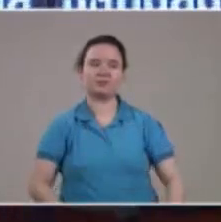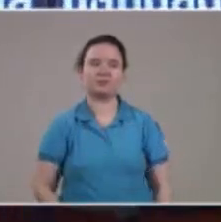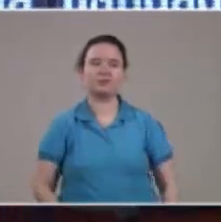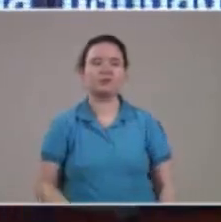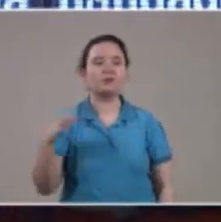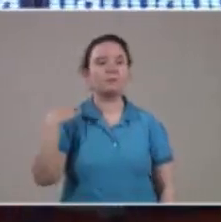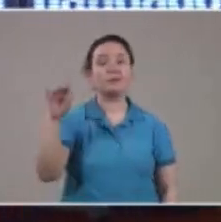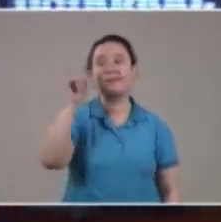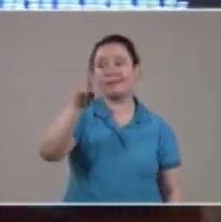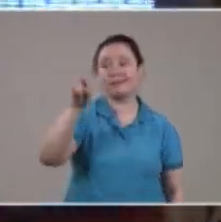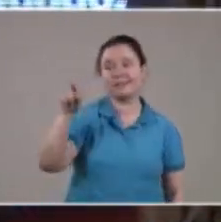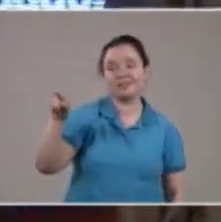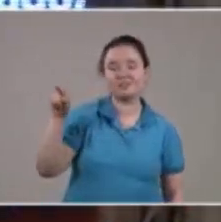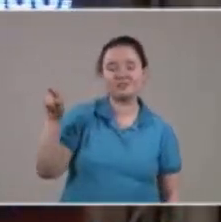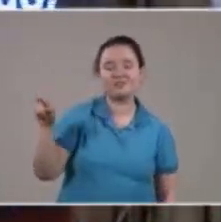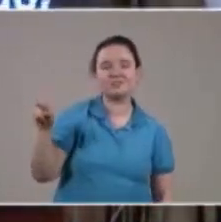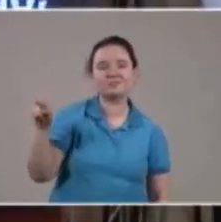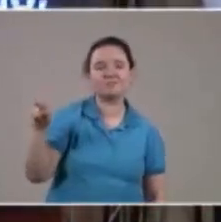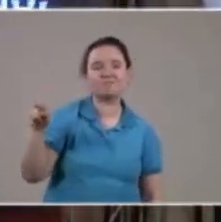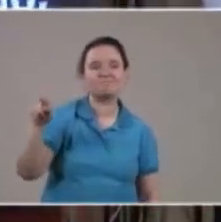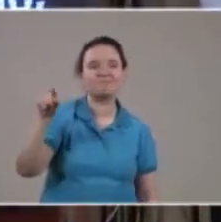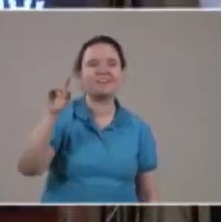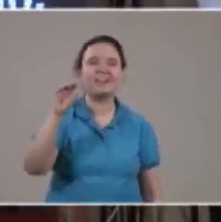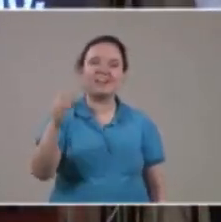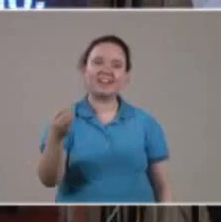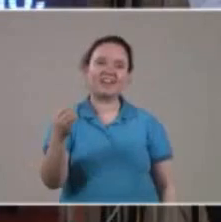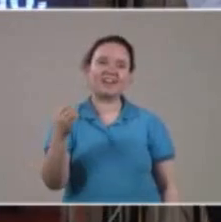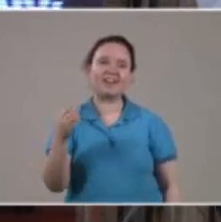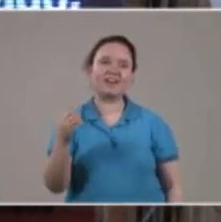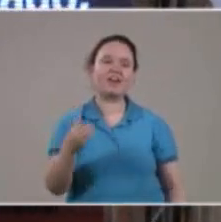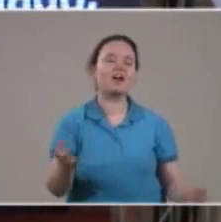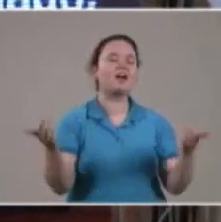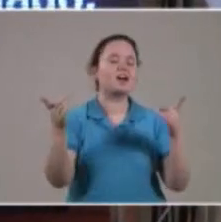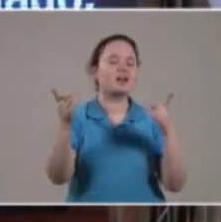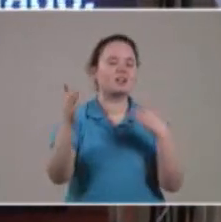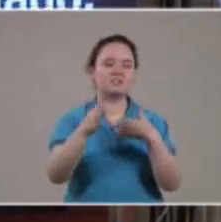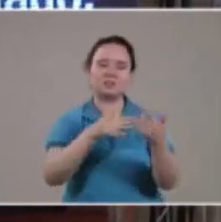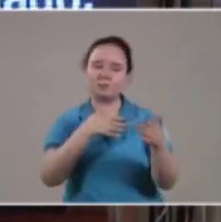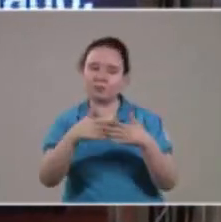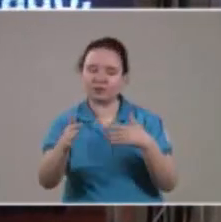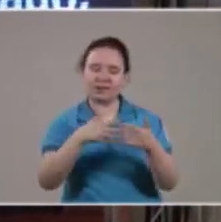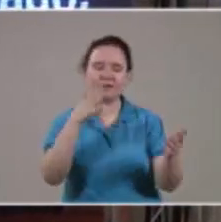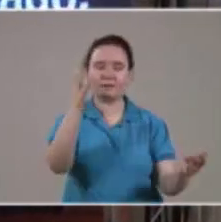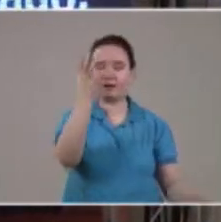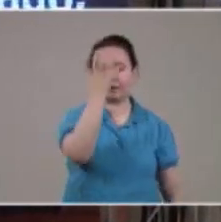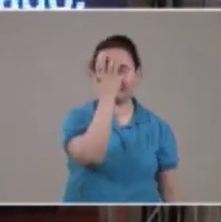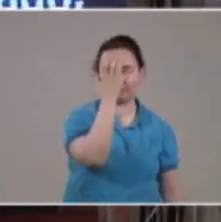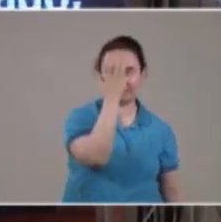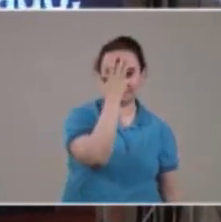para aquellos que incluso habiéndole fallado al Señor,